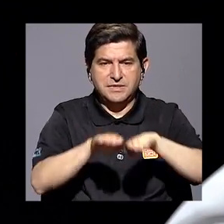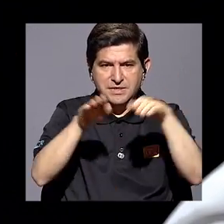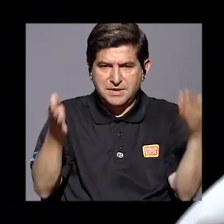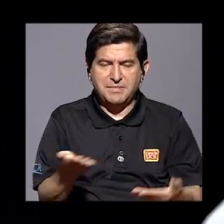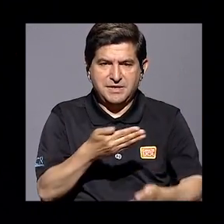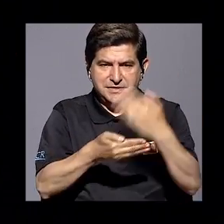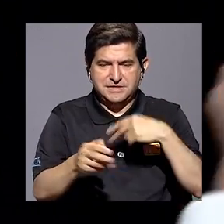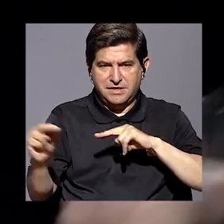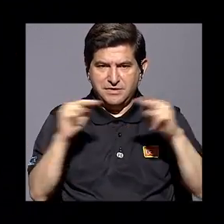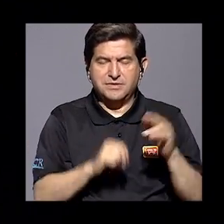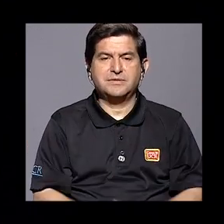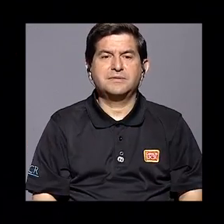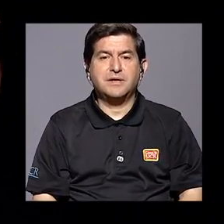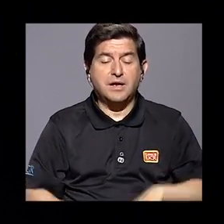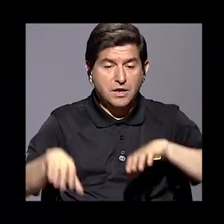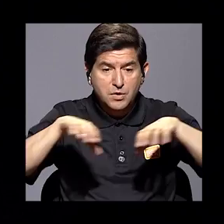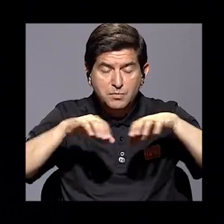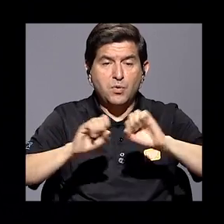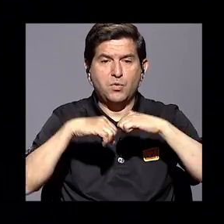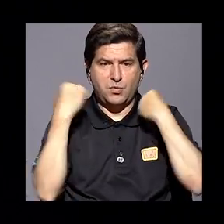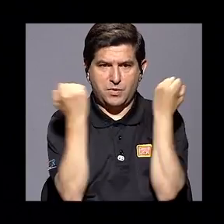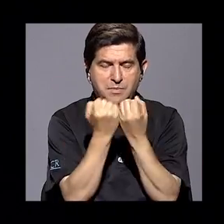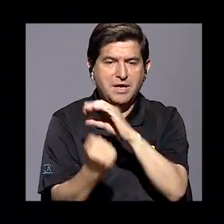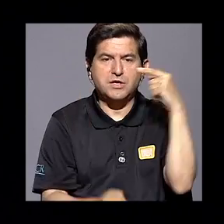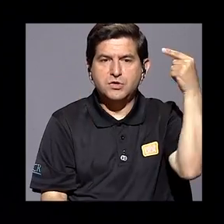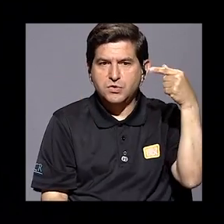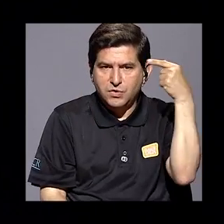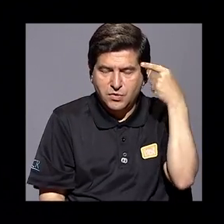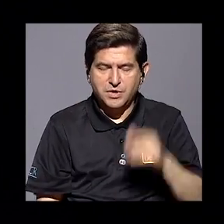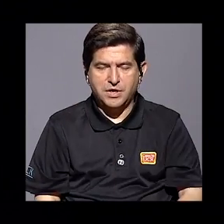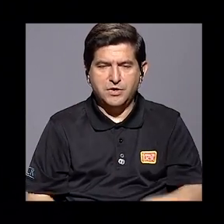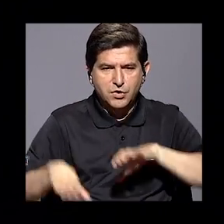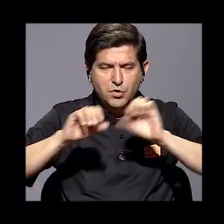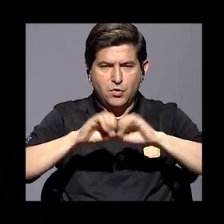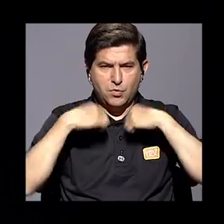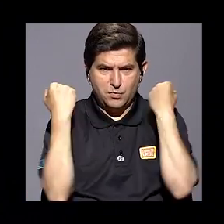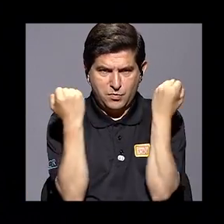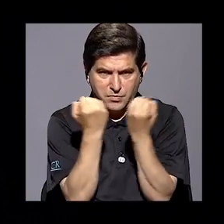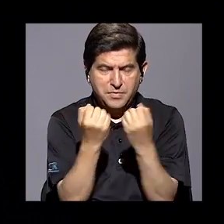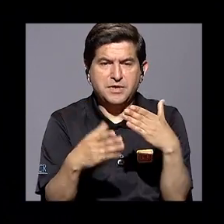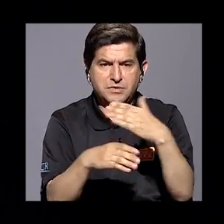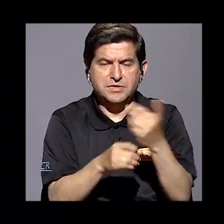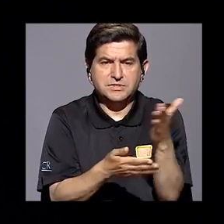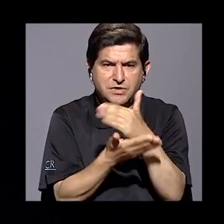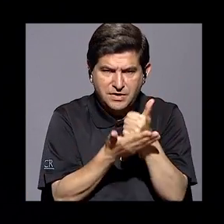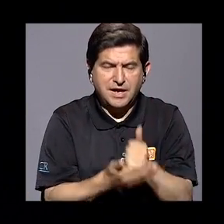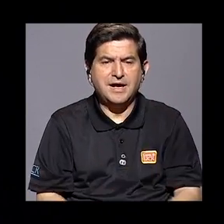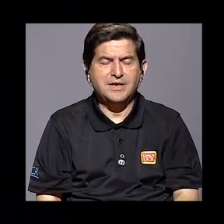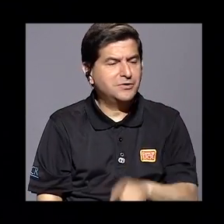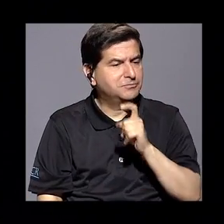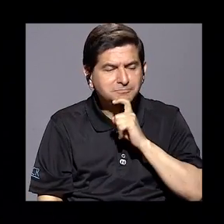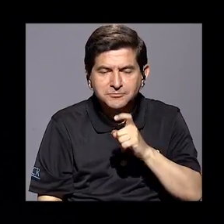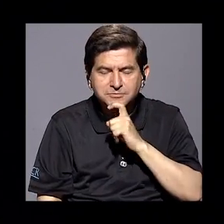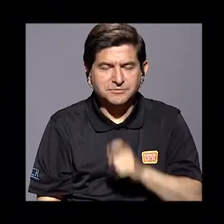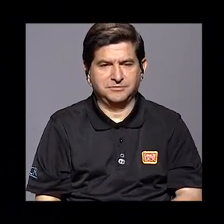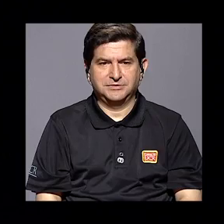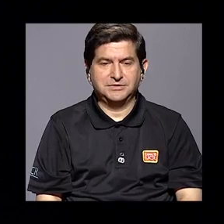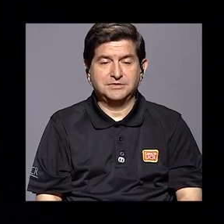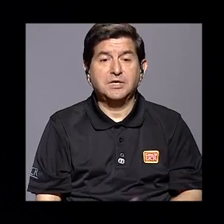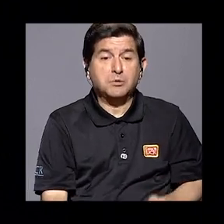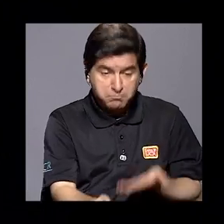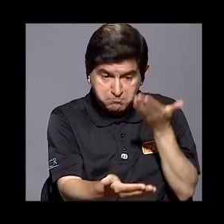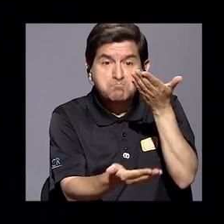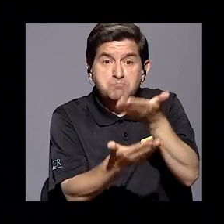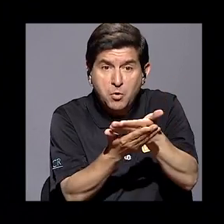previa de negociación entre el movimiento sindical y el gobierno y el movimiento sindical hizo algo que ciertamente le cuesta hacer pero lo hizo presentó